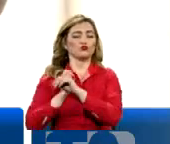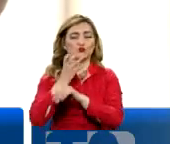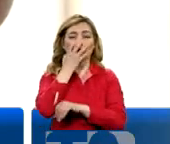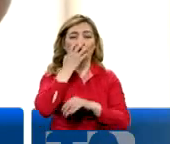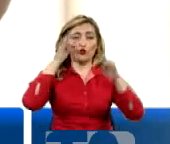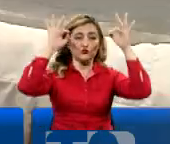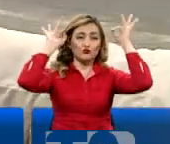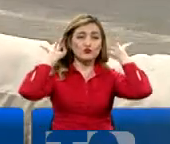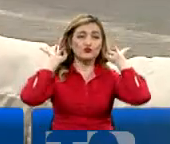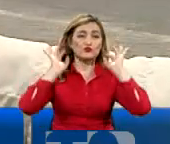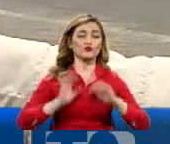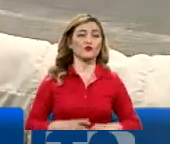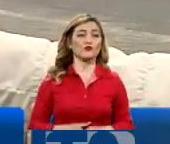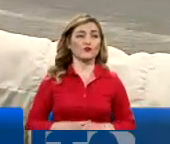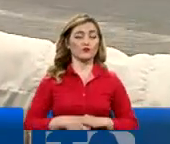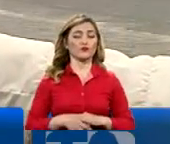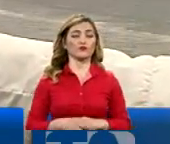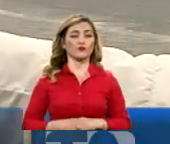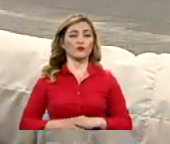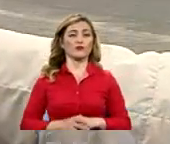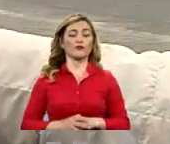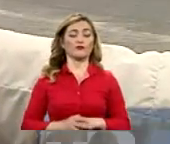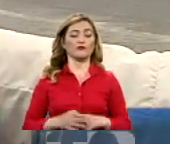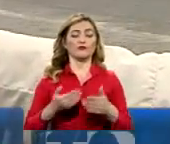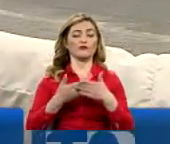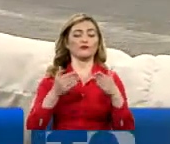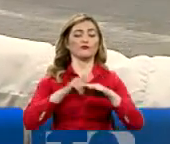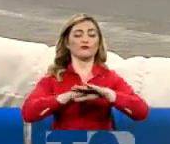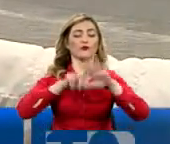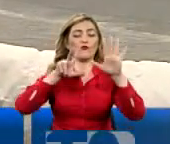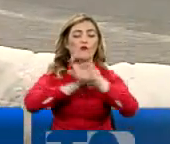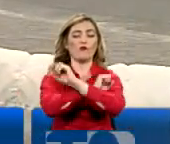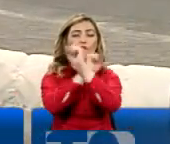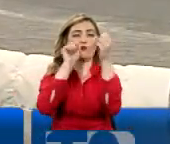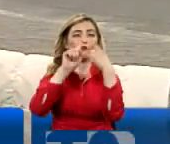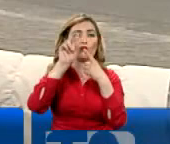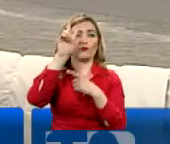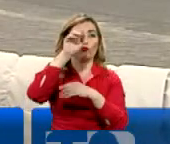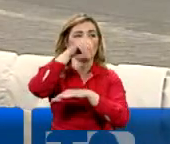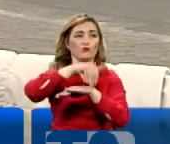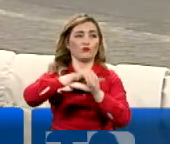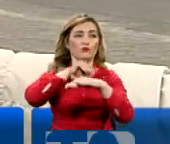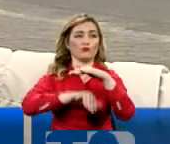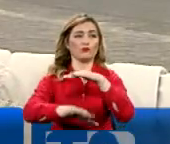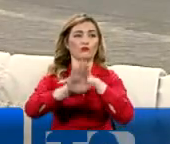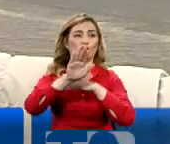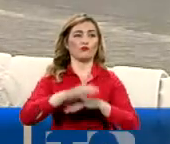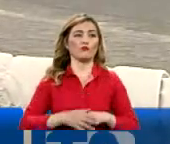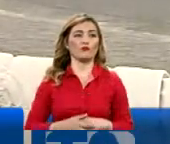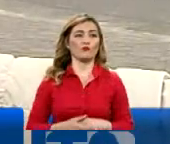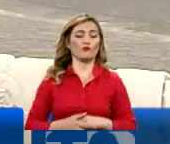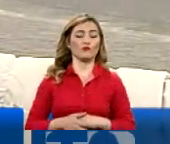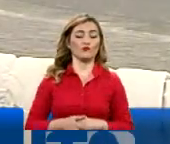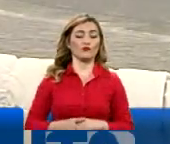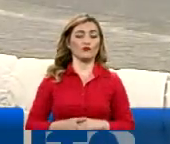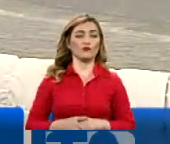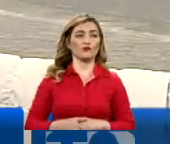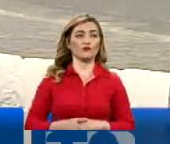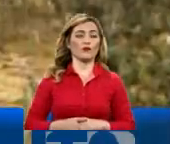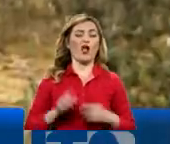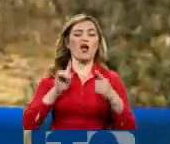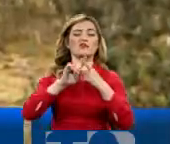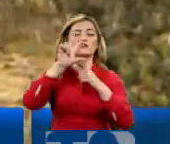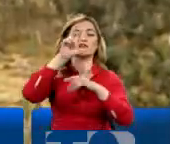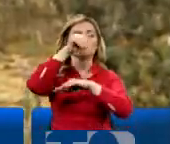de la mascarilla de esta apertura del parque desde las 8 de la mañana a 2 de la tarde pueden realizar el ingreso y la salida hasta las 3 de la